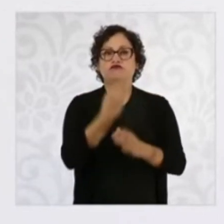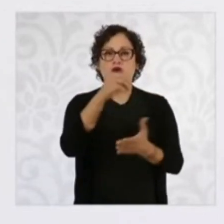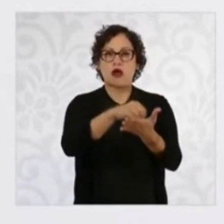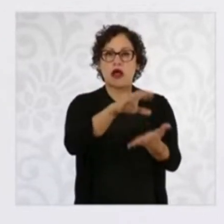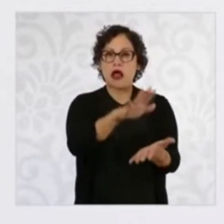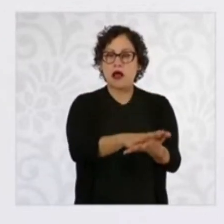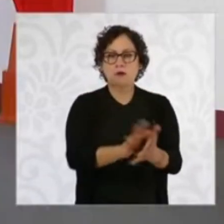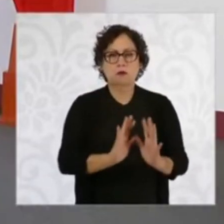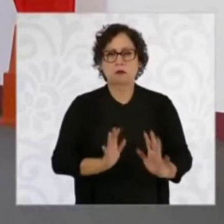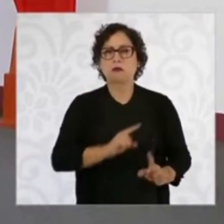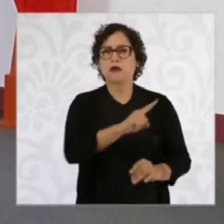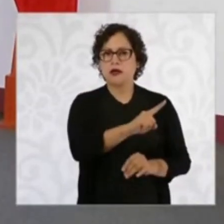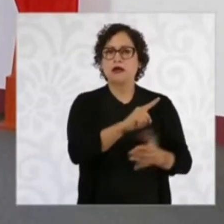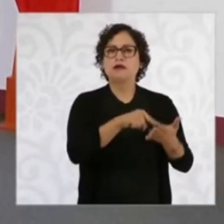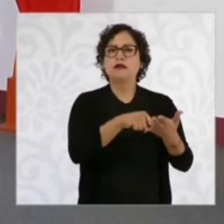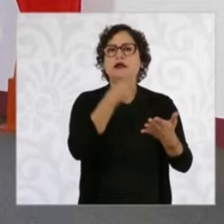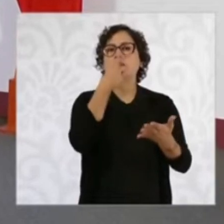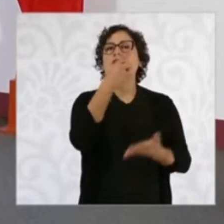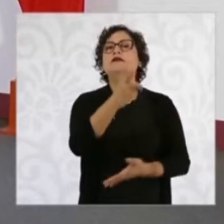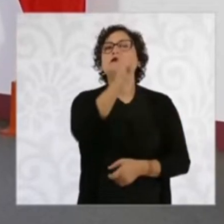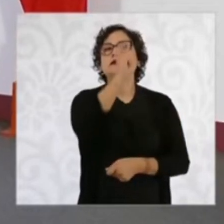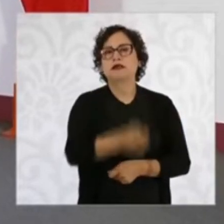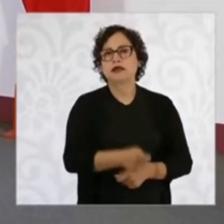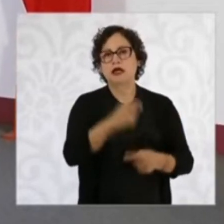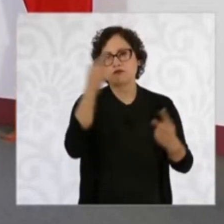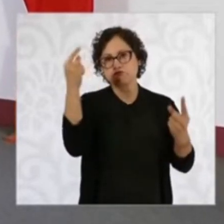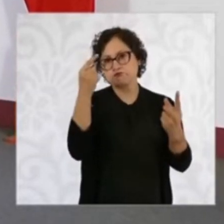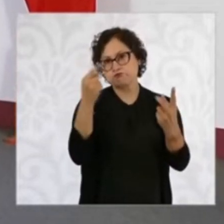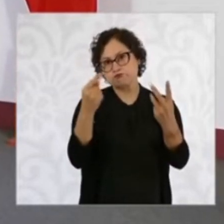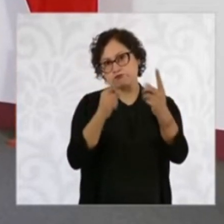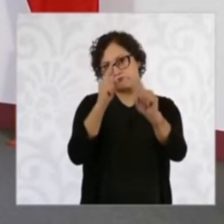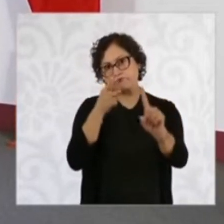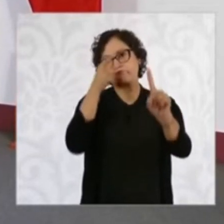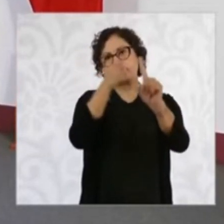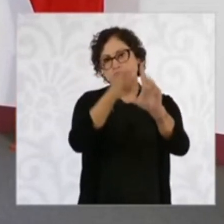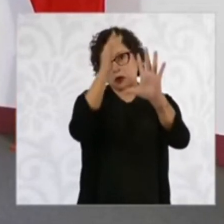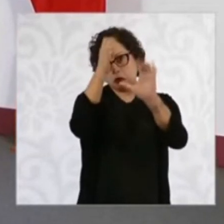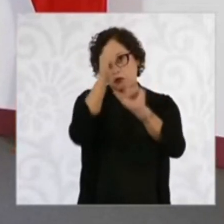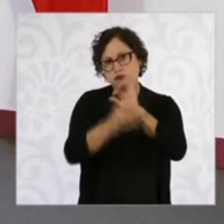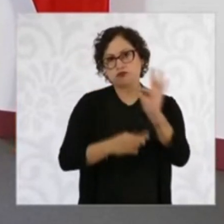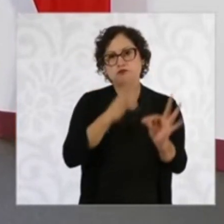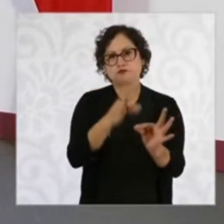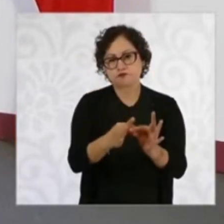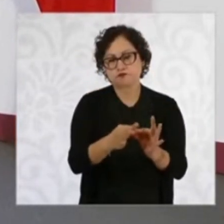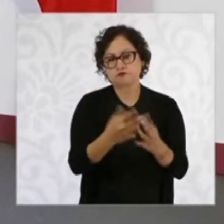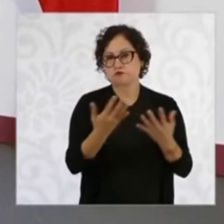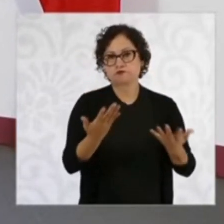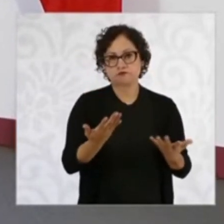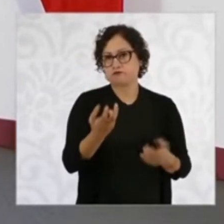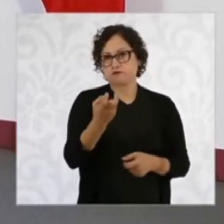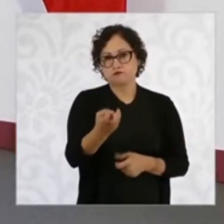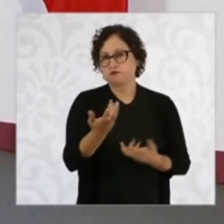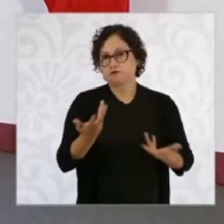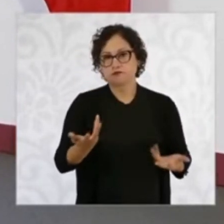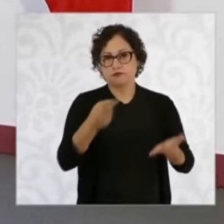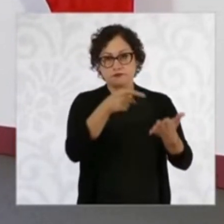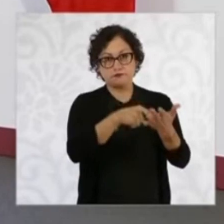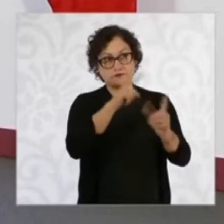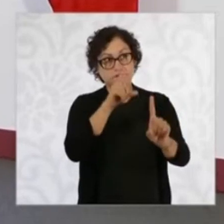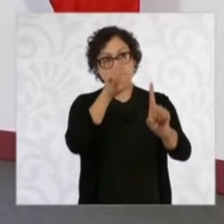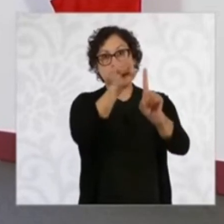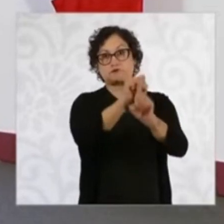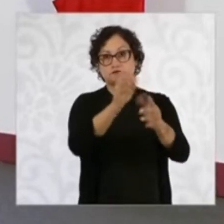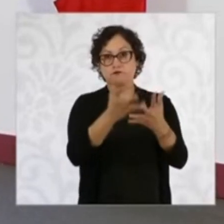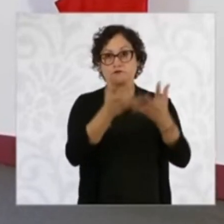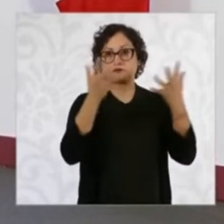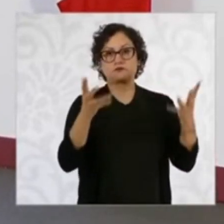en esencia, sino de cumplimiento de una serie de metas que se propusieron en ese momento. Entonces, no tiene mucho mayor alcance que el